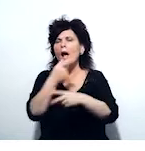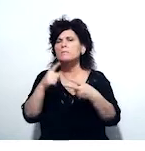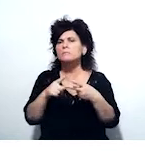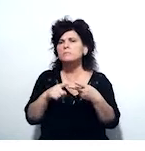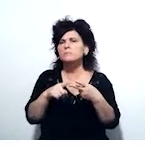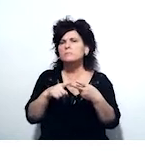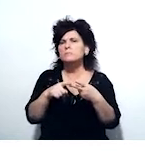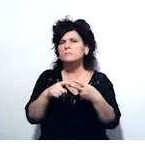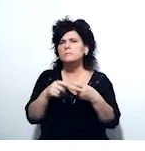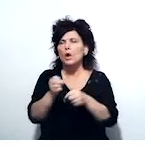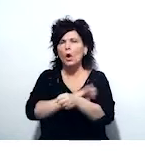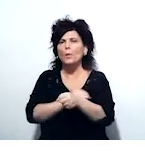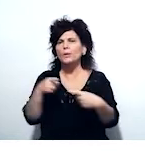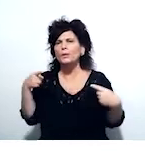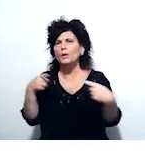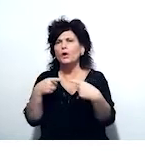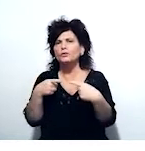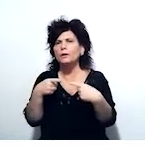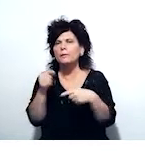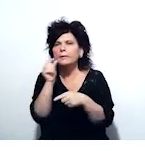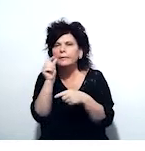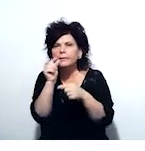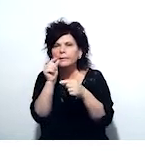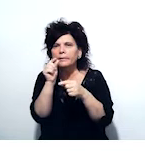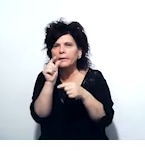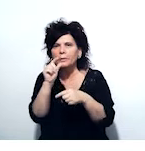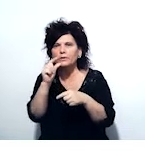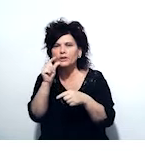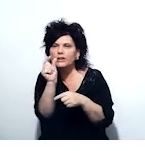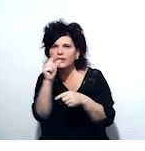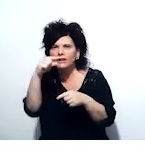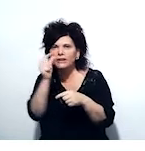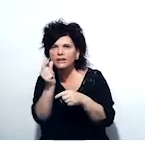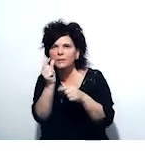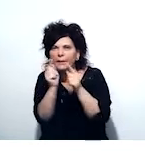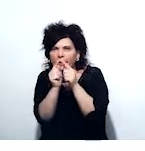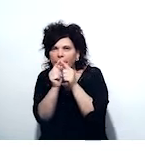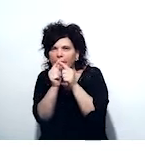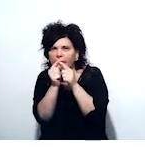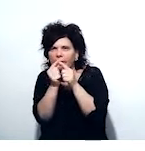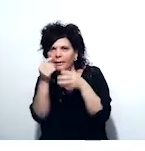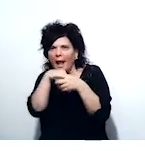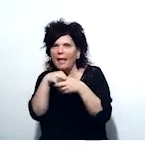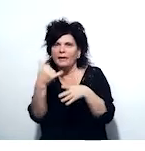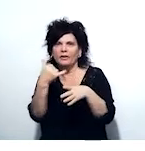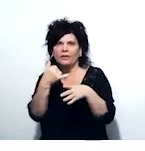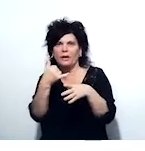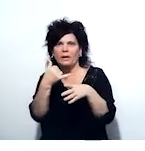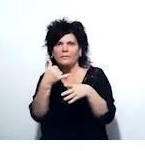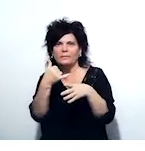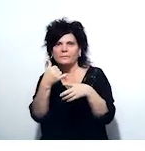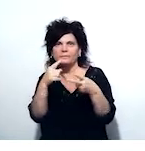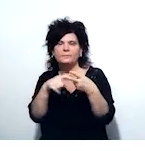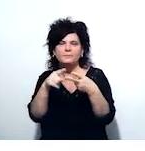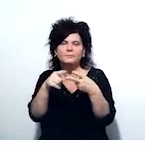vacunas contra COVID tienen nanochips. La vacuna para COVID tiene nanochips. Frente a la variante Delta, tener una